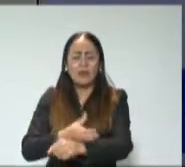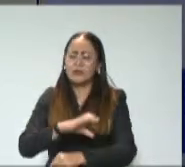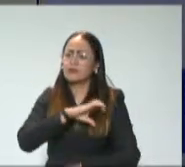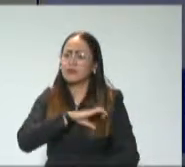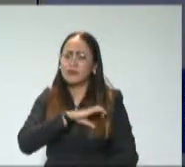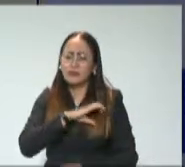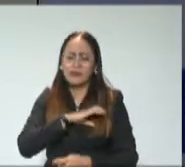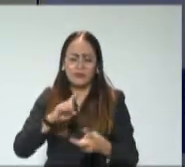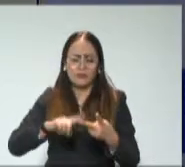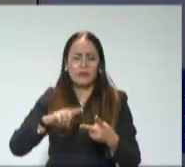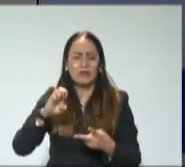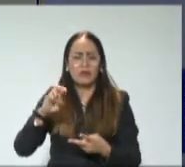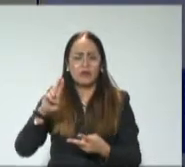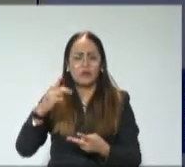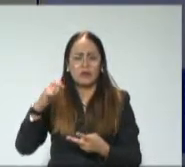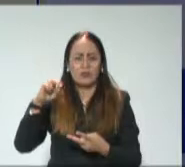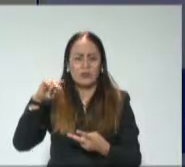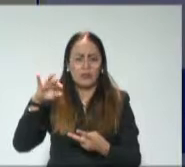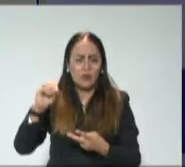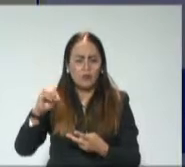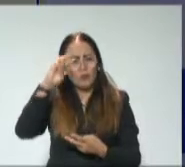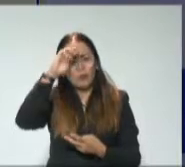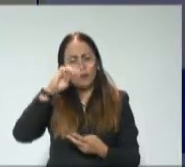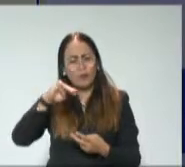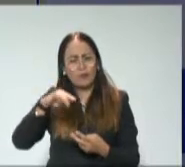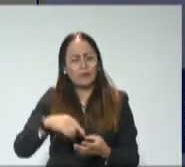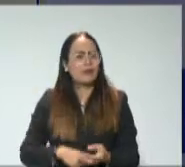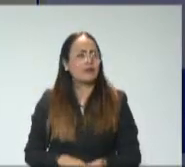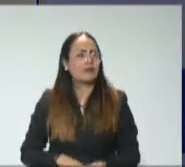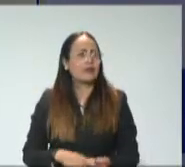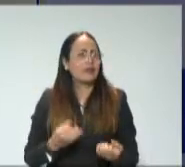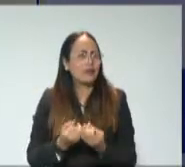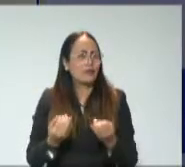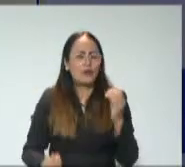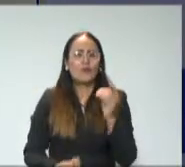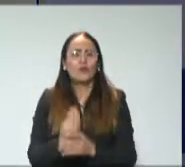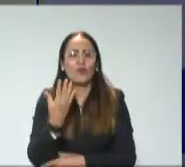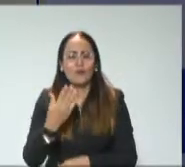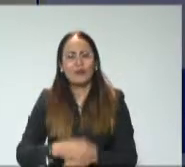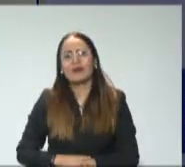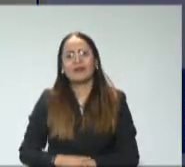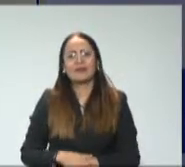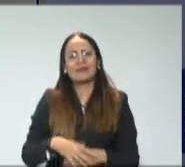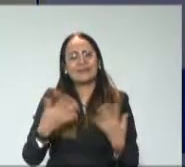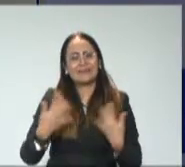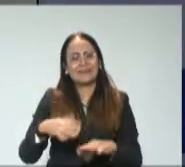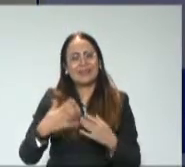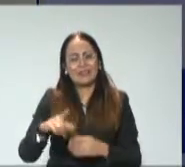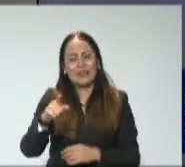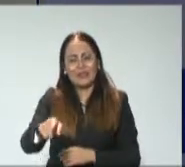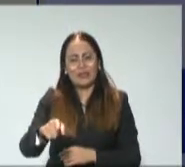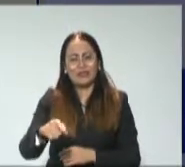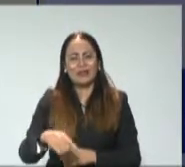Eugenio Monterrey Mi querida nueva compañera Norma Julieta río paisana